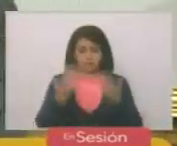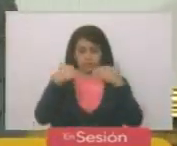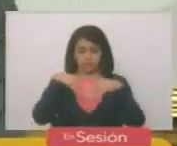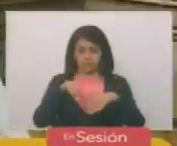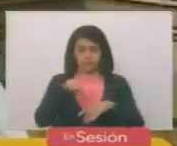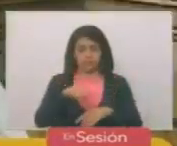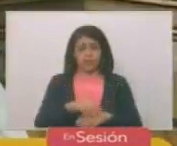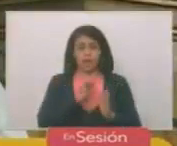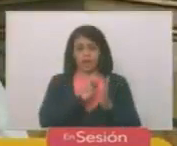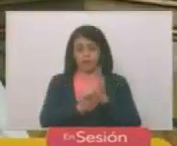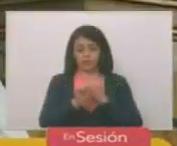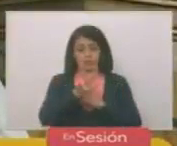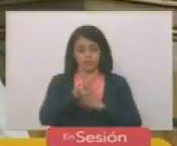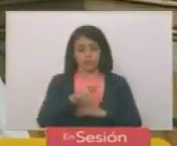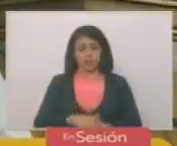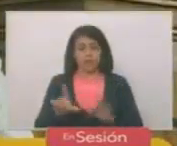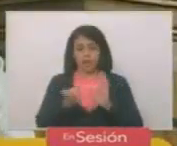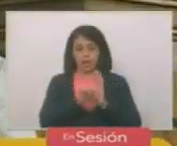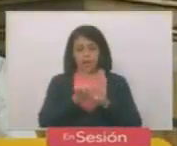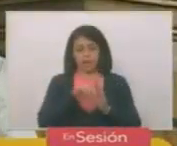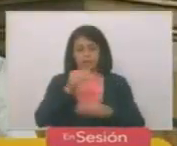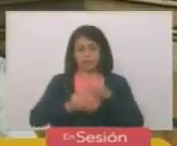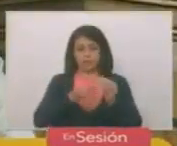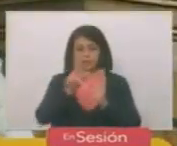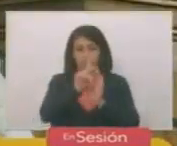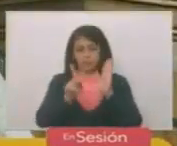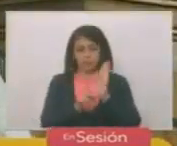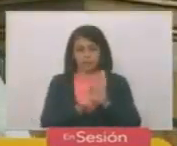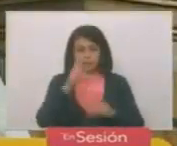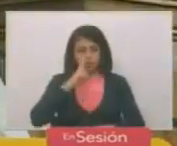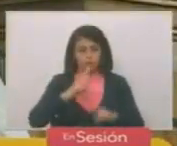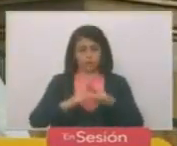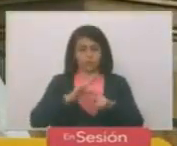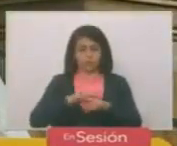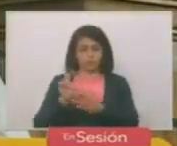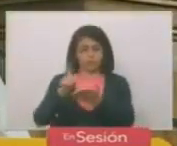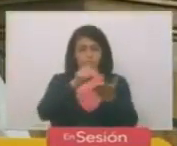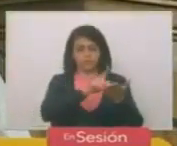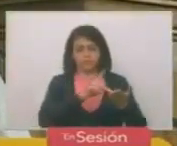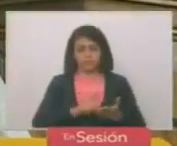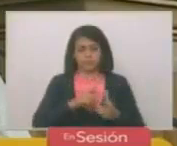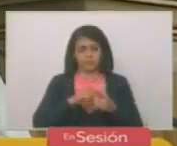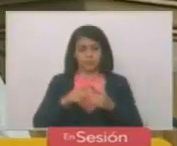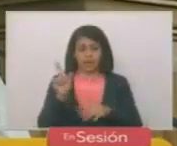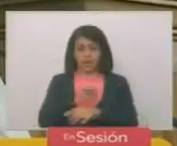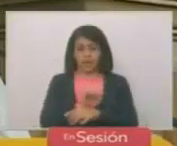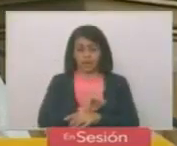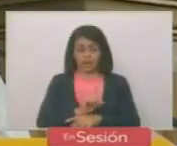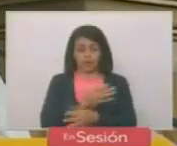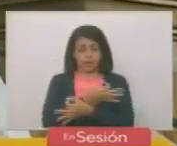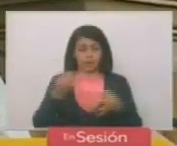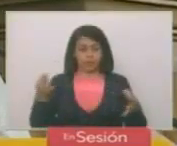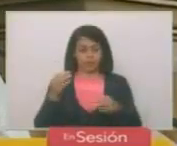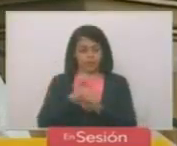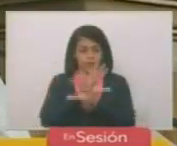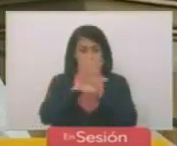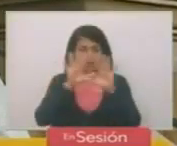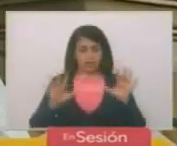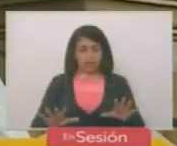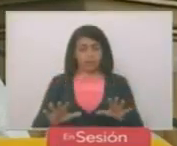Siguiente. Artículo 3. Esta ley se rige por los principios de honestidad, participación, celeridad, eficiencia,